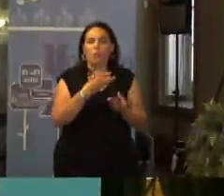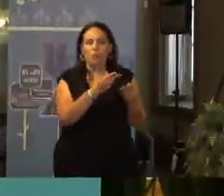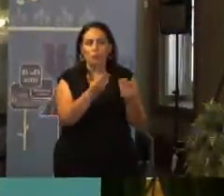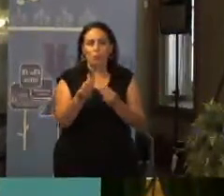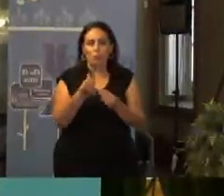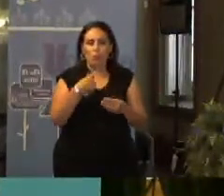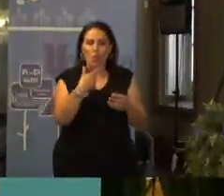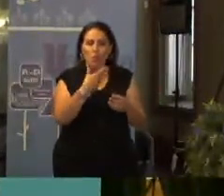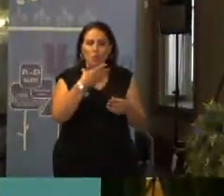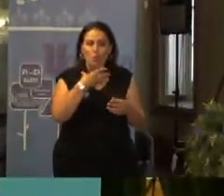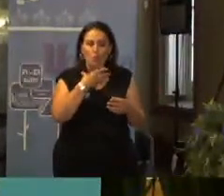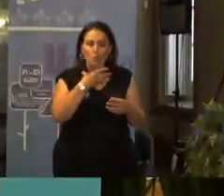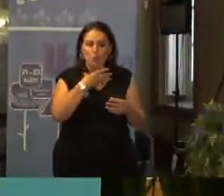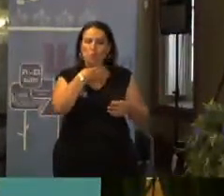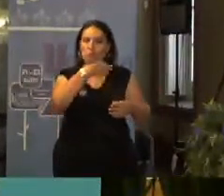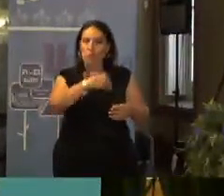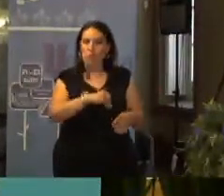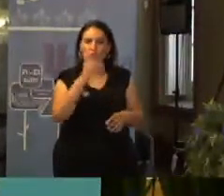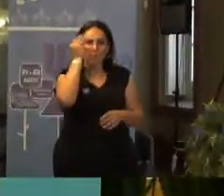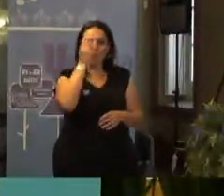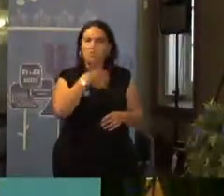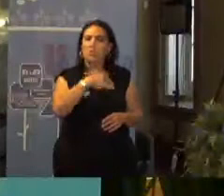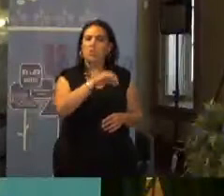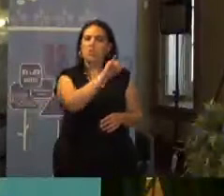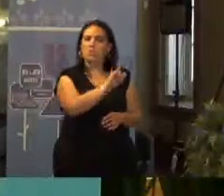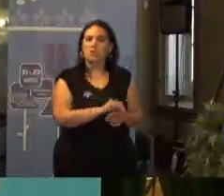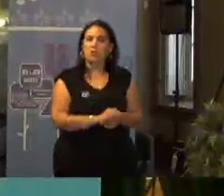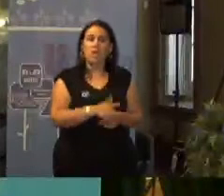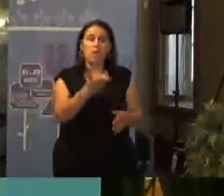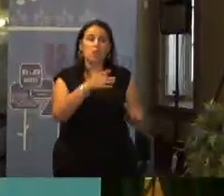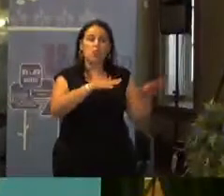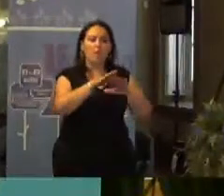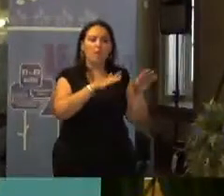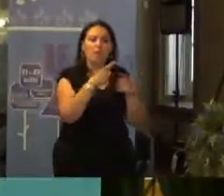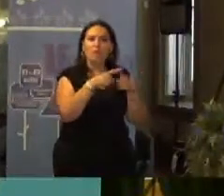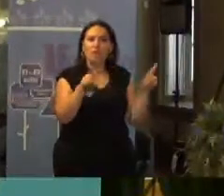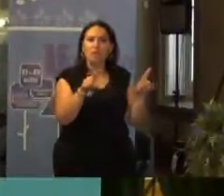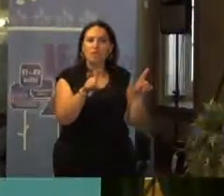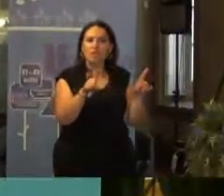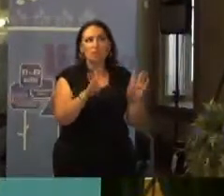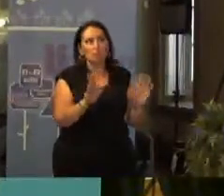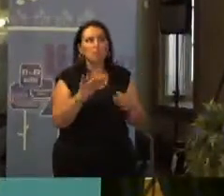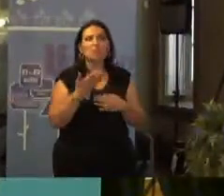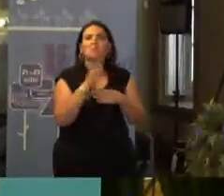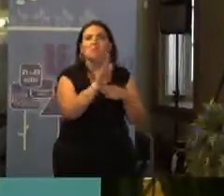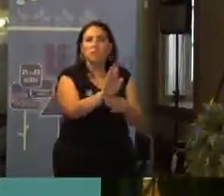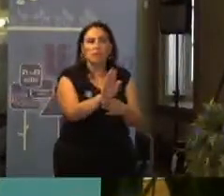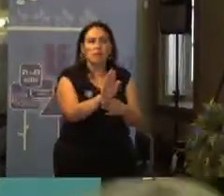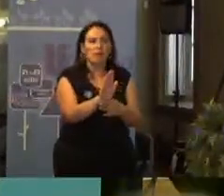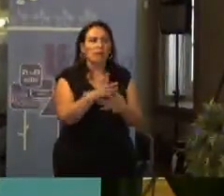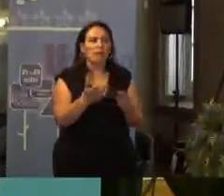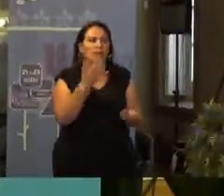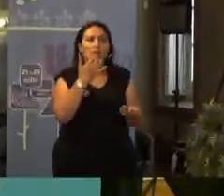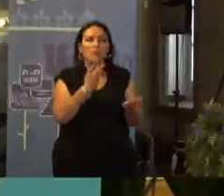moi posible e creo que efectivamente supón unha dinámica diferente, en donde, bueno, o que decía aquel